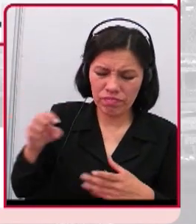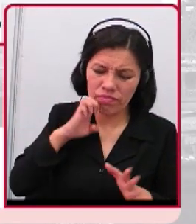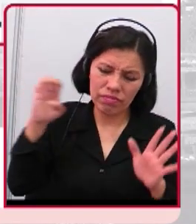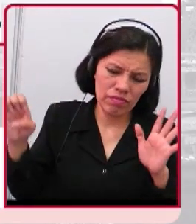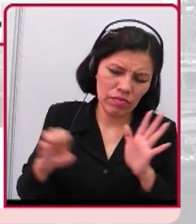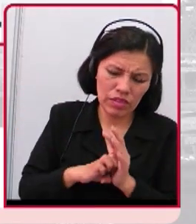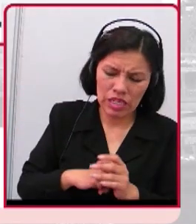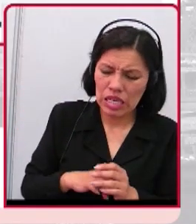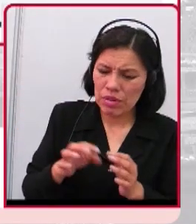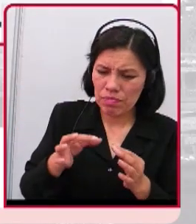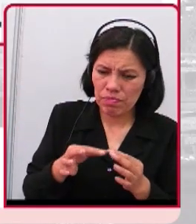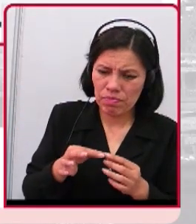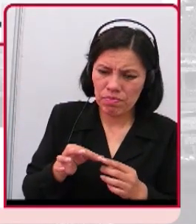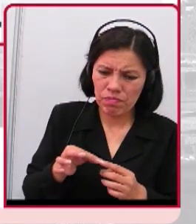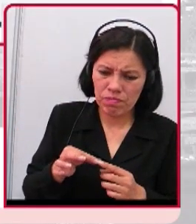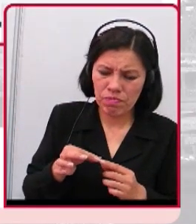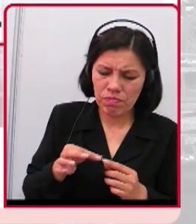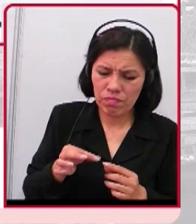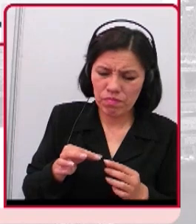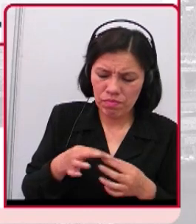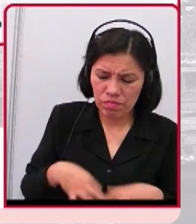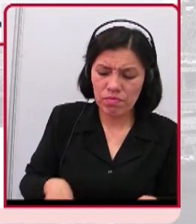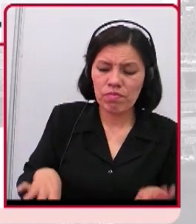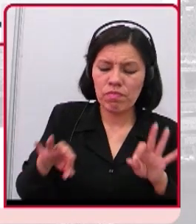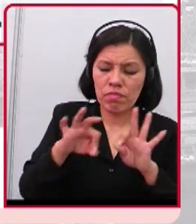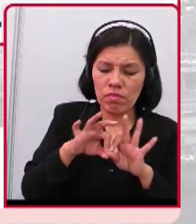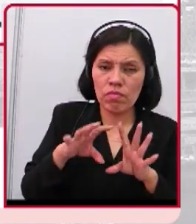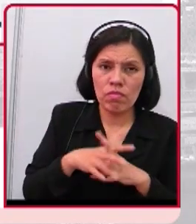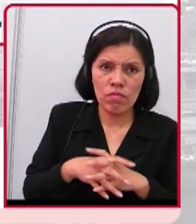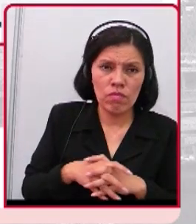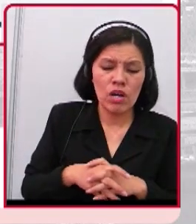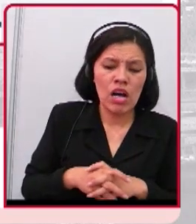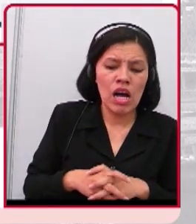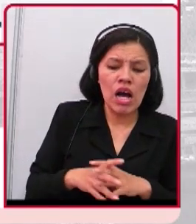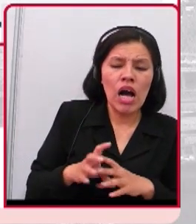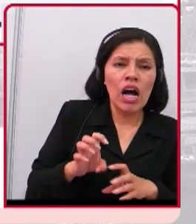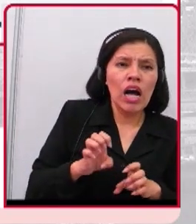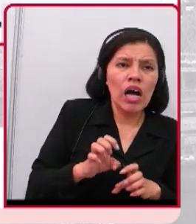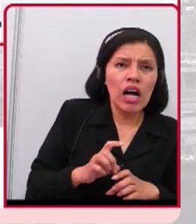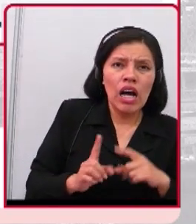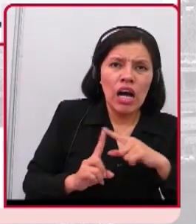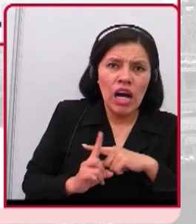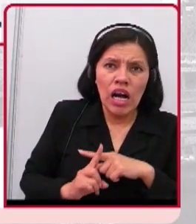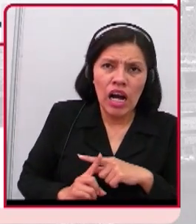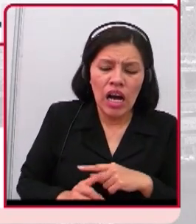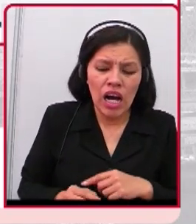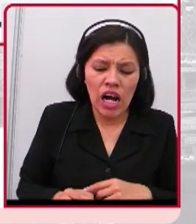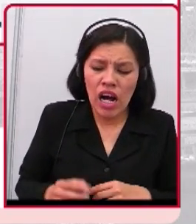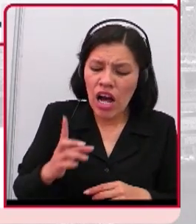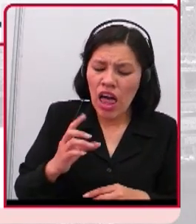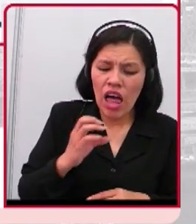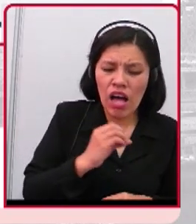en el cual vemos en la línea morada el cálculo de la probabilidad que les comenté, de 0 a